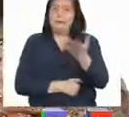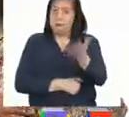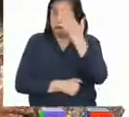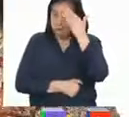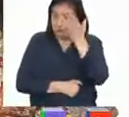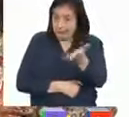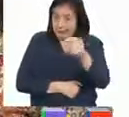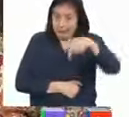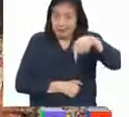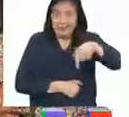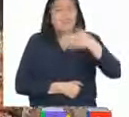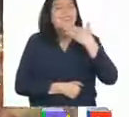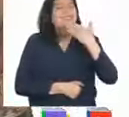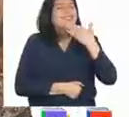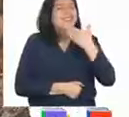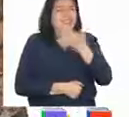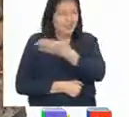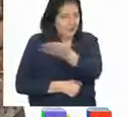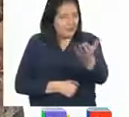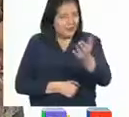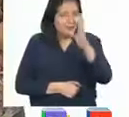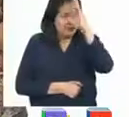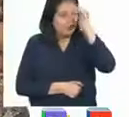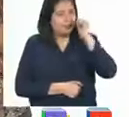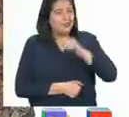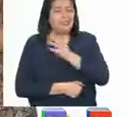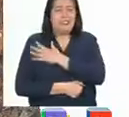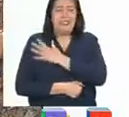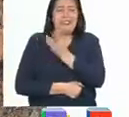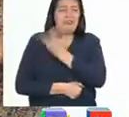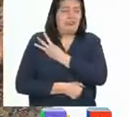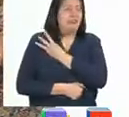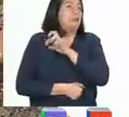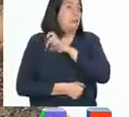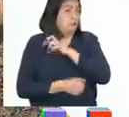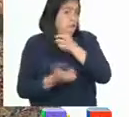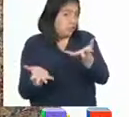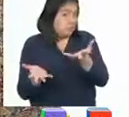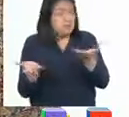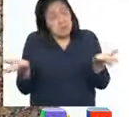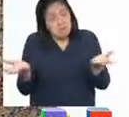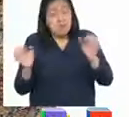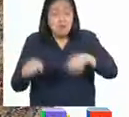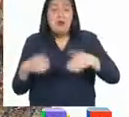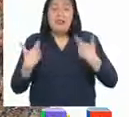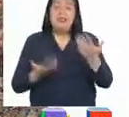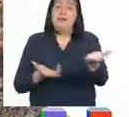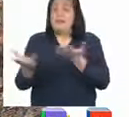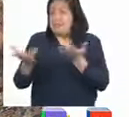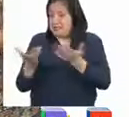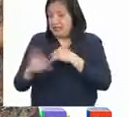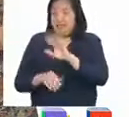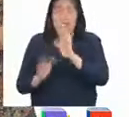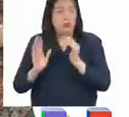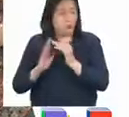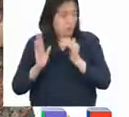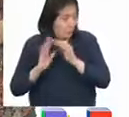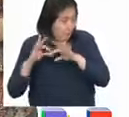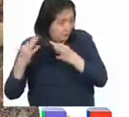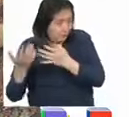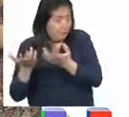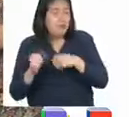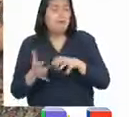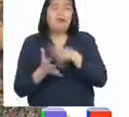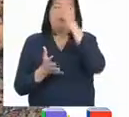Como saben, este programa está dirigido a ustedes, chicos y chicas de quinto y sexto grado de primaria, pero bien pueden invitar a todos los que estén en casa con ustedes